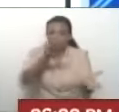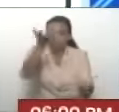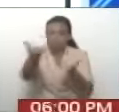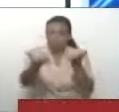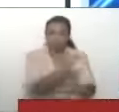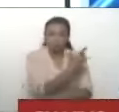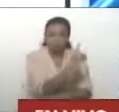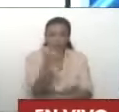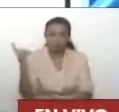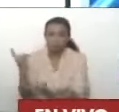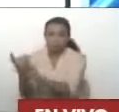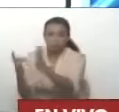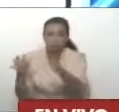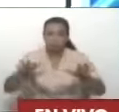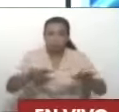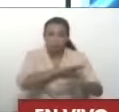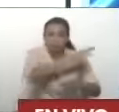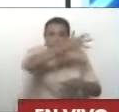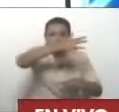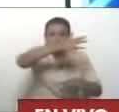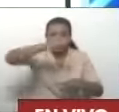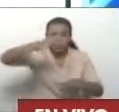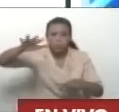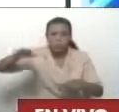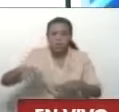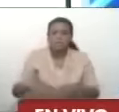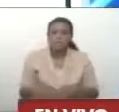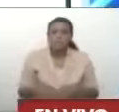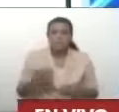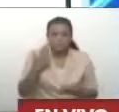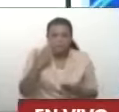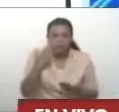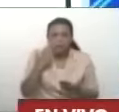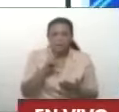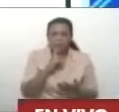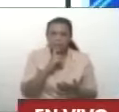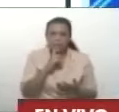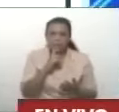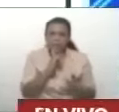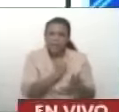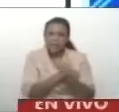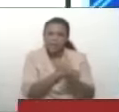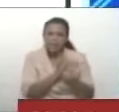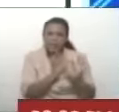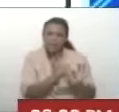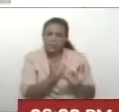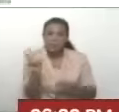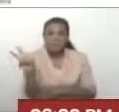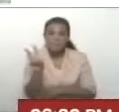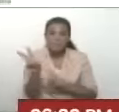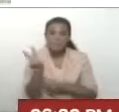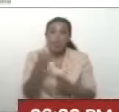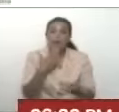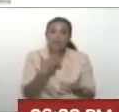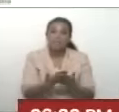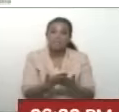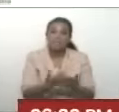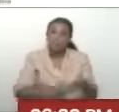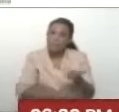pero vamos a ver, que creo que está presentando aquí alguna dificultad. Justamente Venezuela ha ofrecido